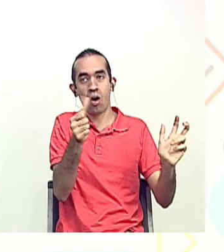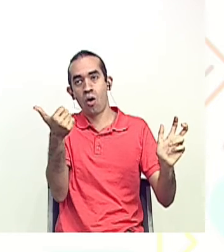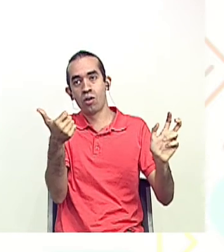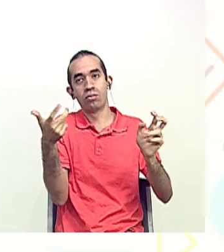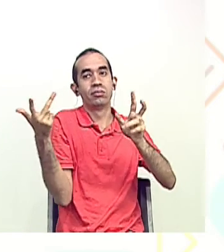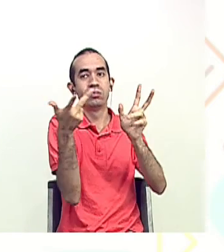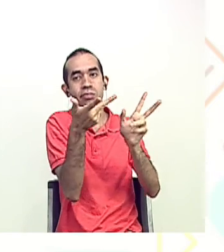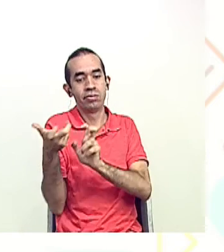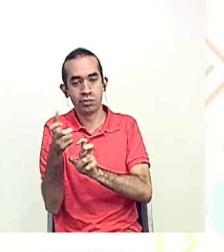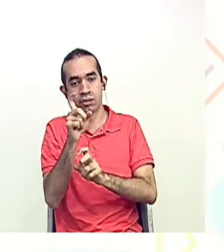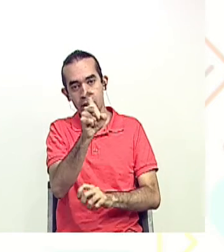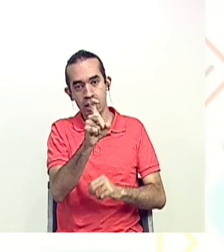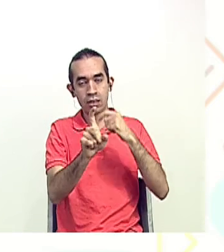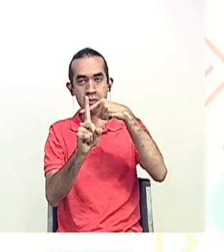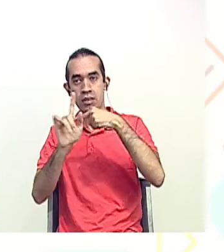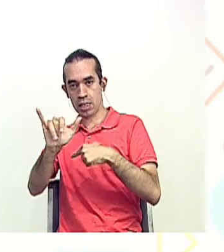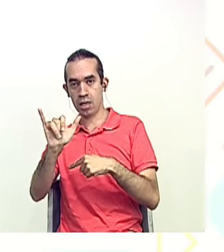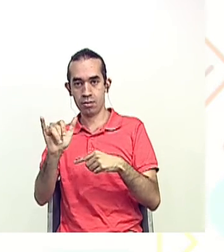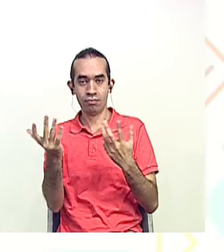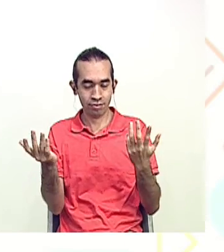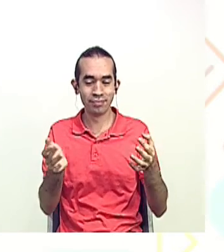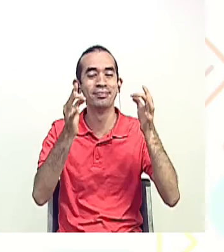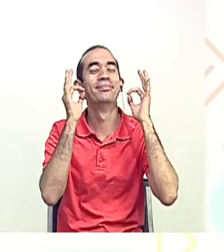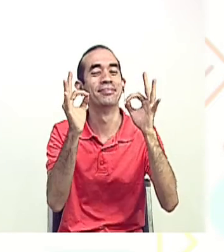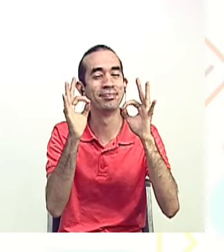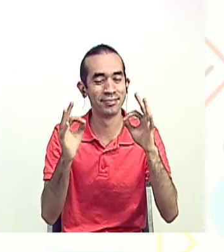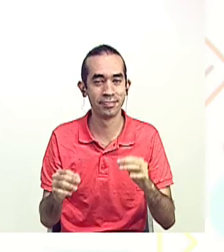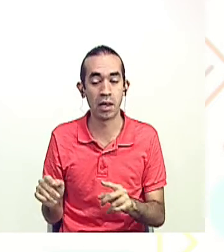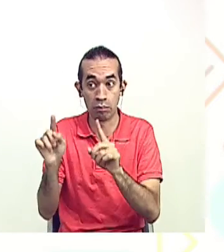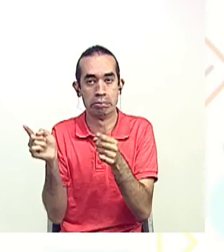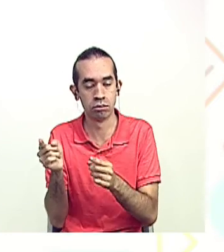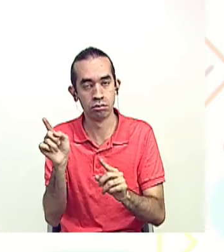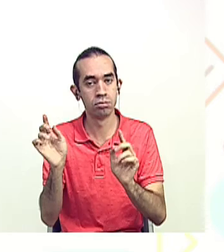sería el X más Y. Muy bien.